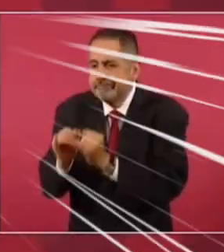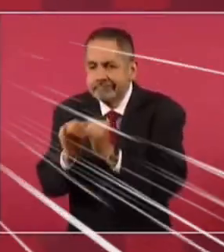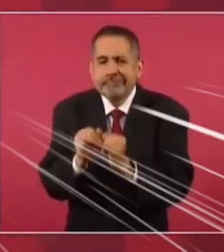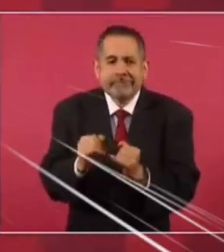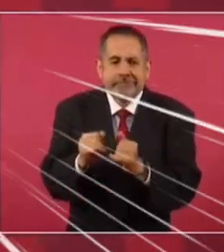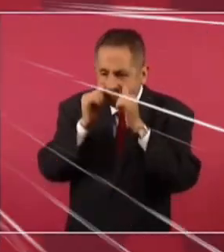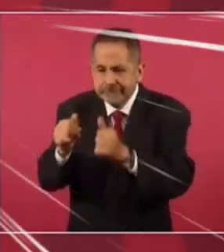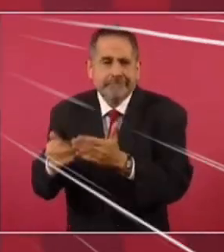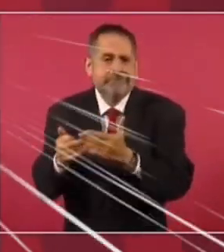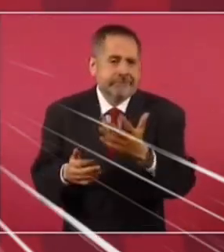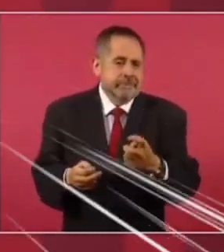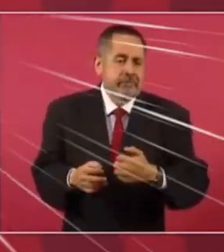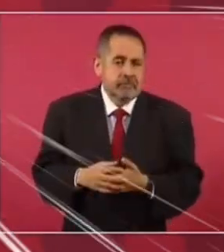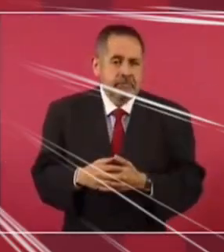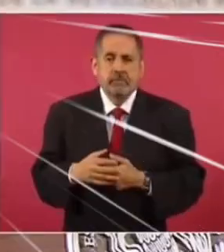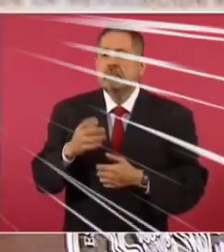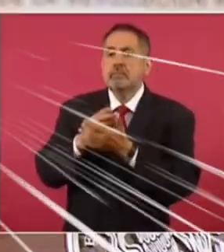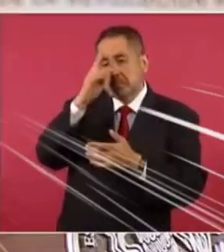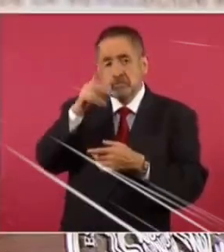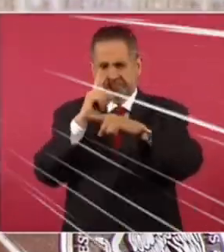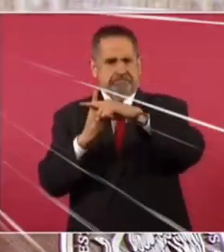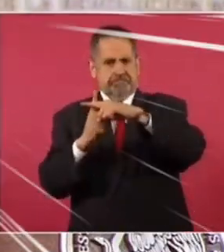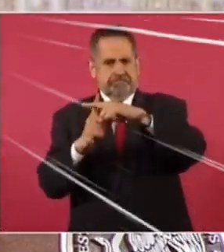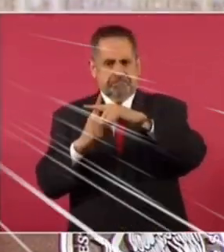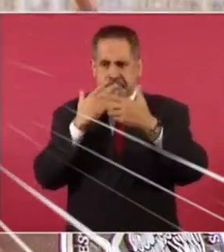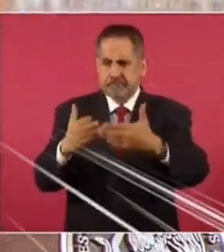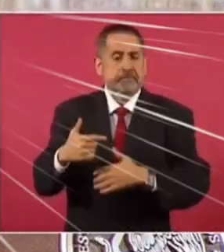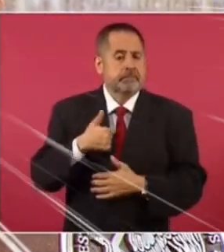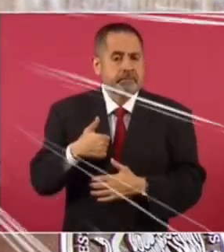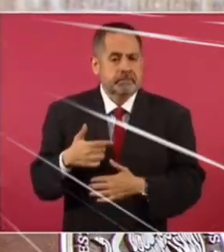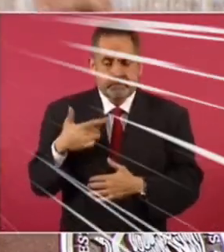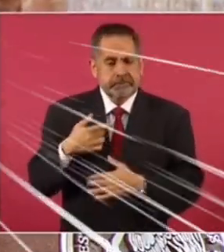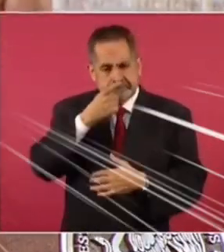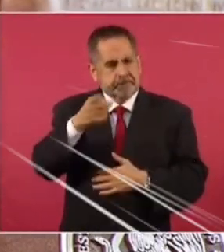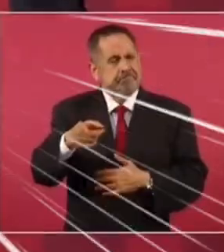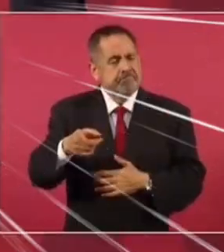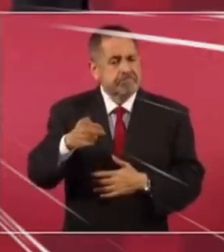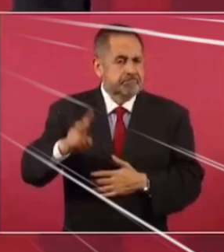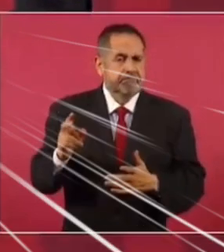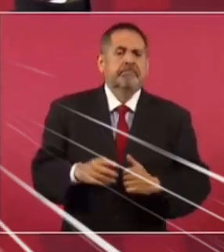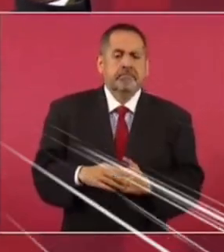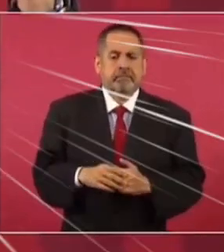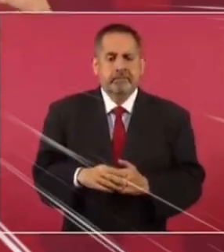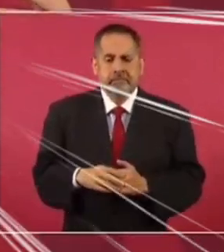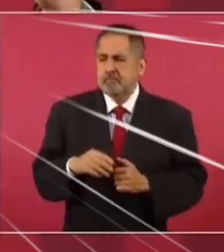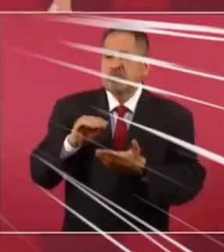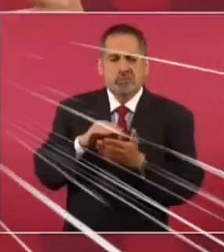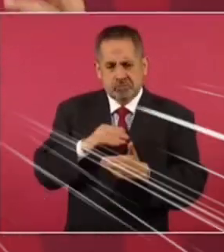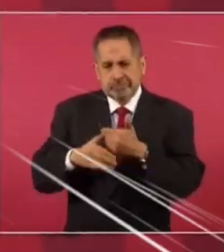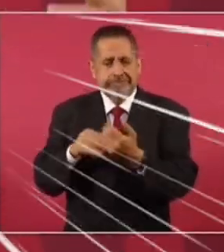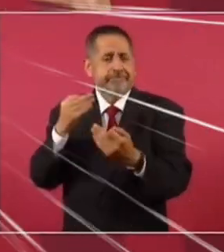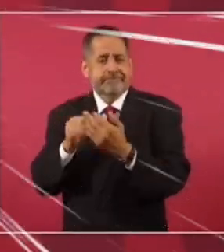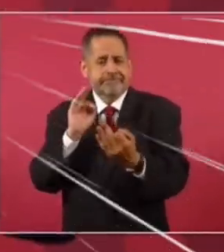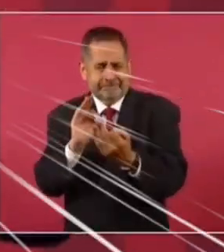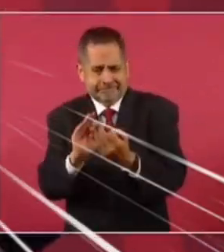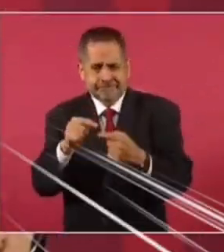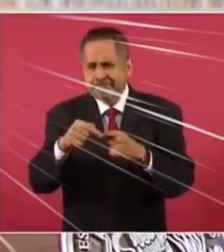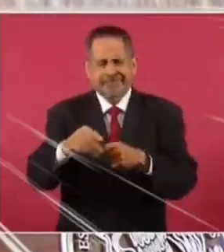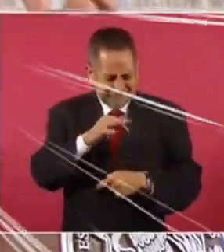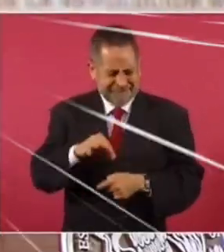social, y no del tema de la familia. Yo sostengo que podemos hacer todavía, en el tiempo que nos queda,